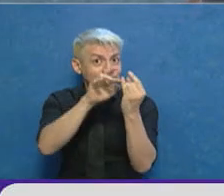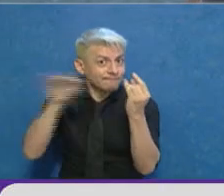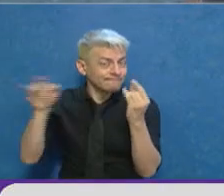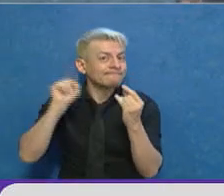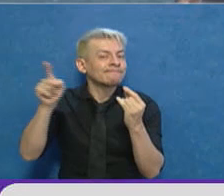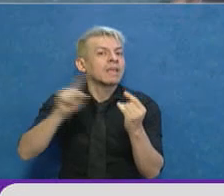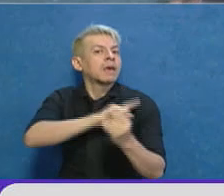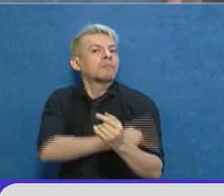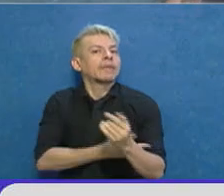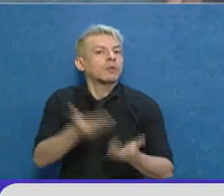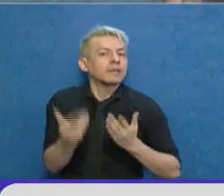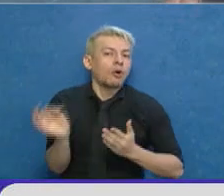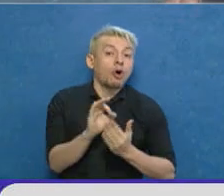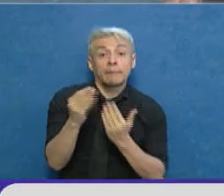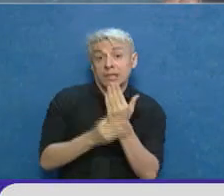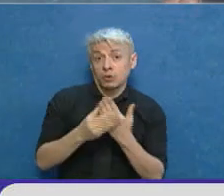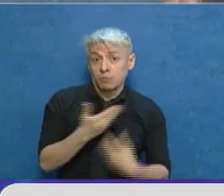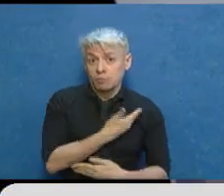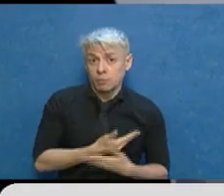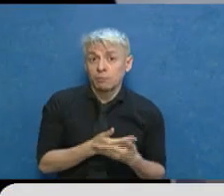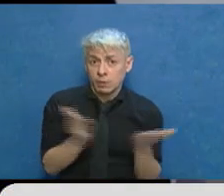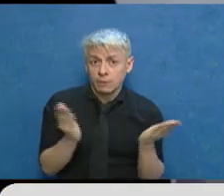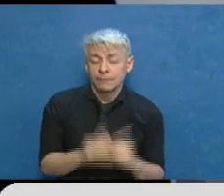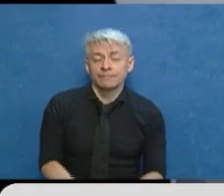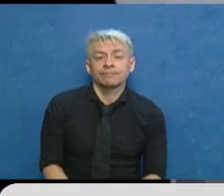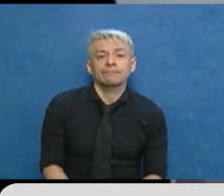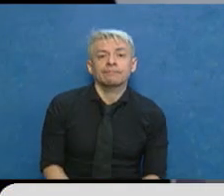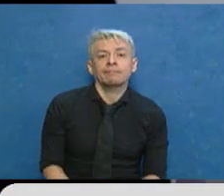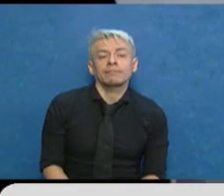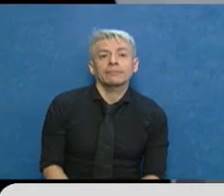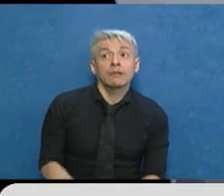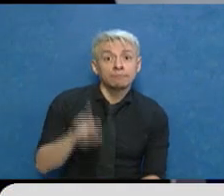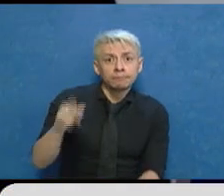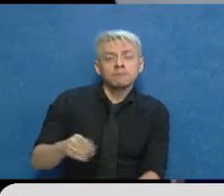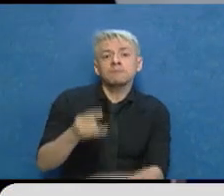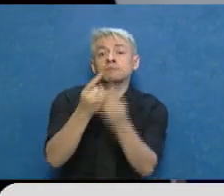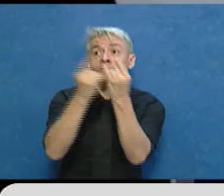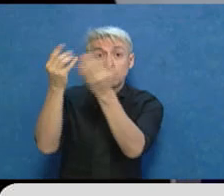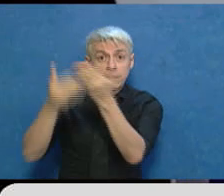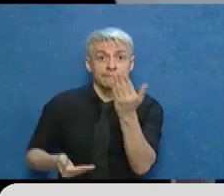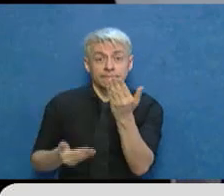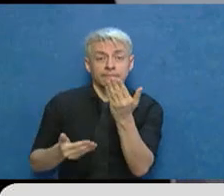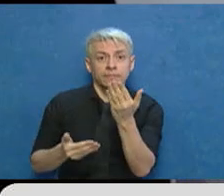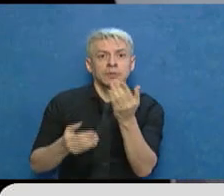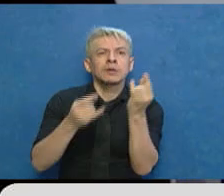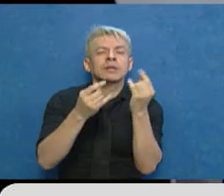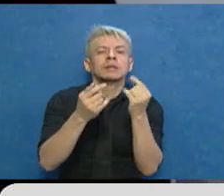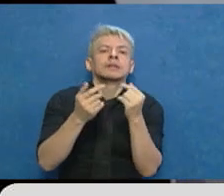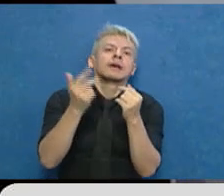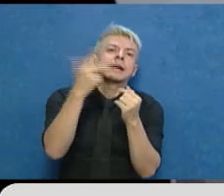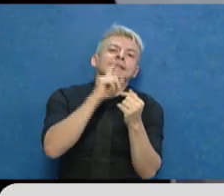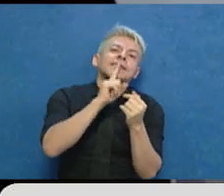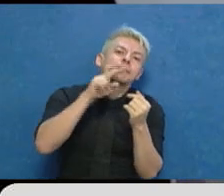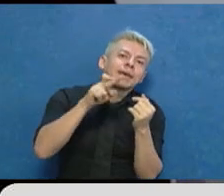Poder Judicial o del Ministerio Público. Aparece una dirección online a donde se tienen que dirigir